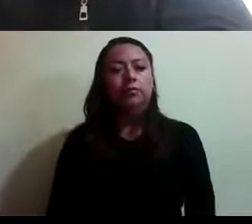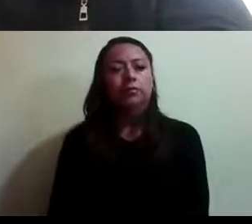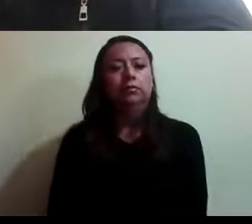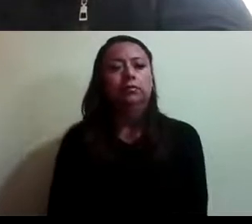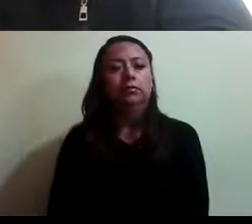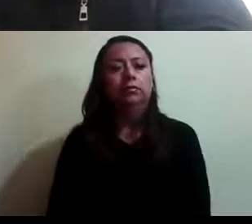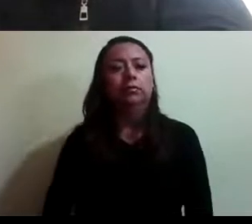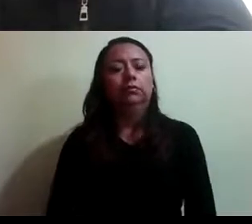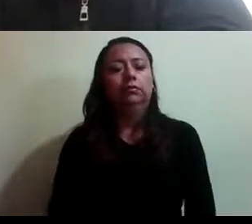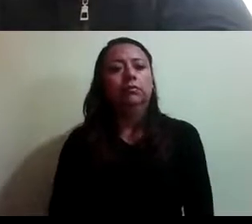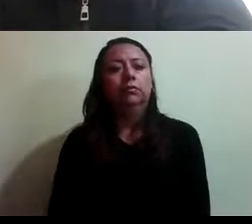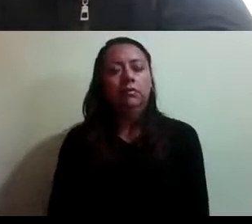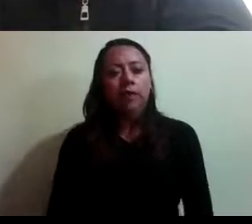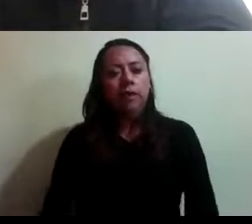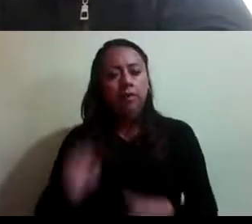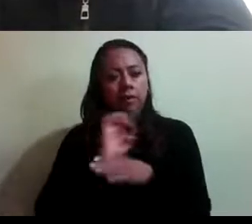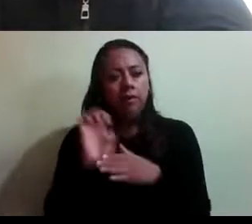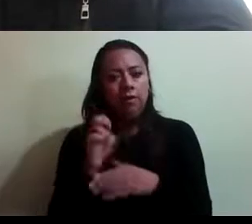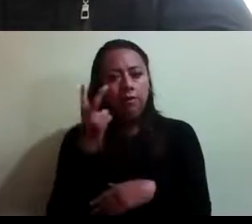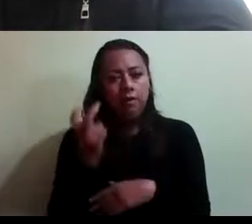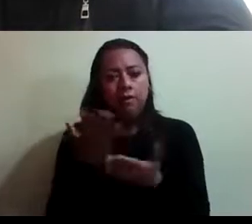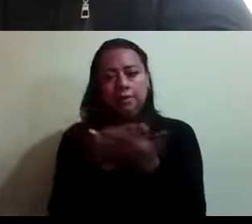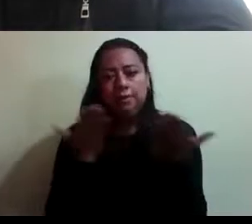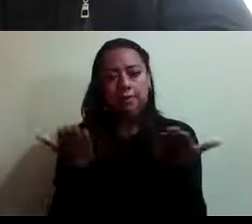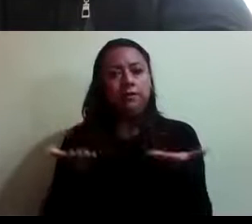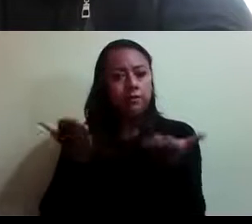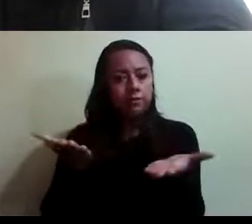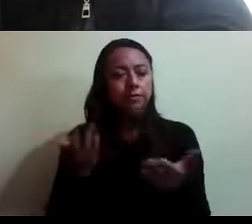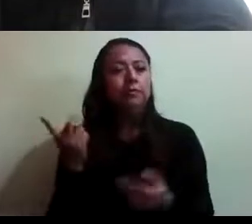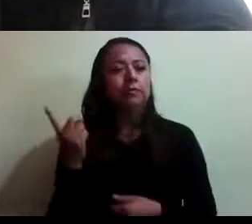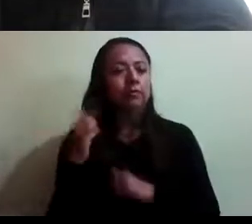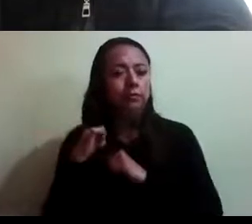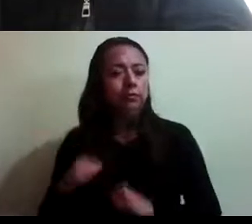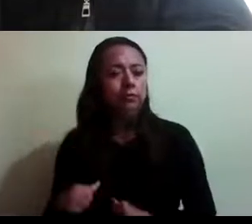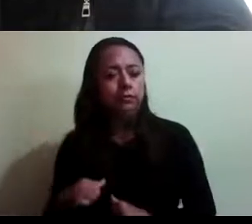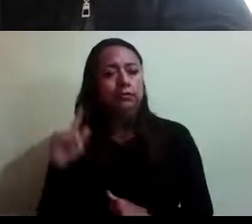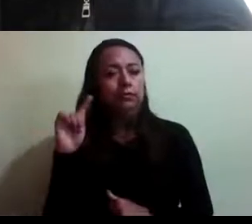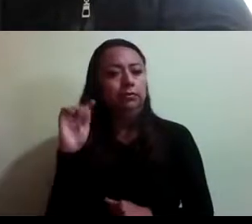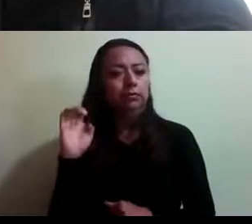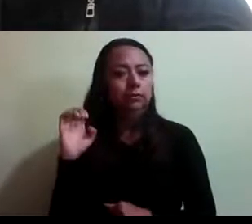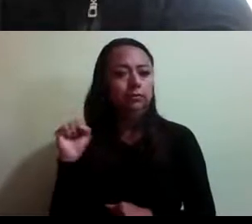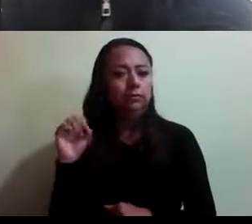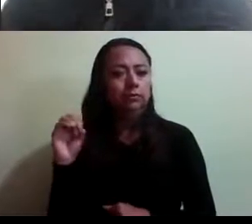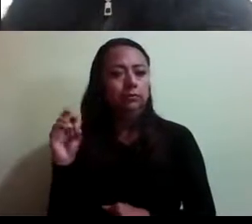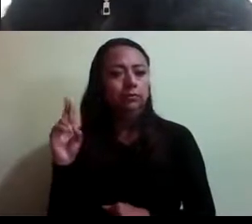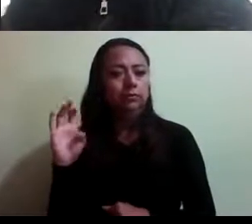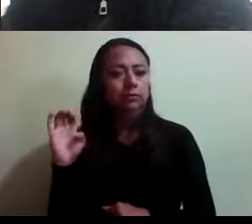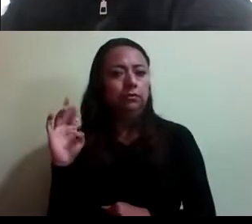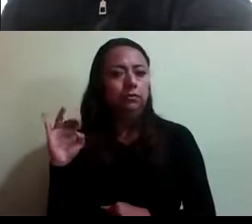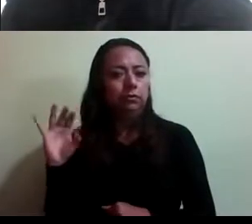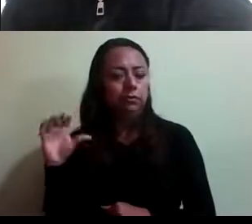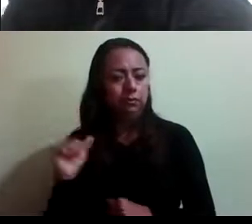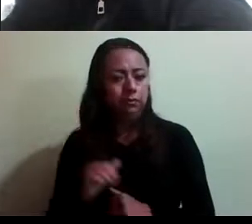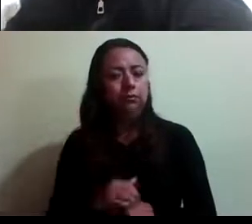esto fuera así, entonces se le daría el uso de la palabra al titular de la tesorería, al licenciado Francisco Saldaña